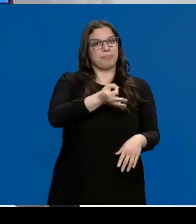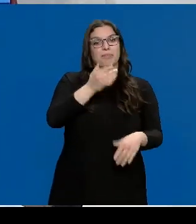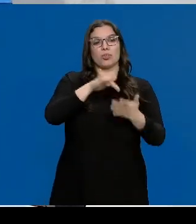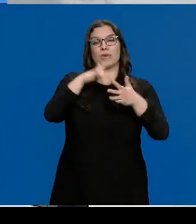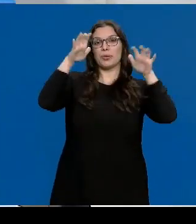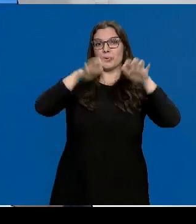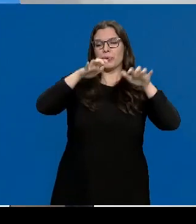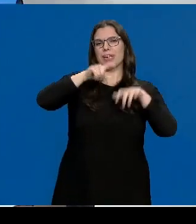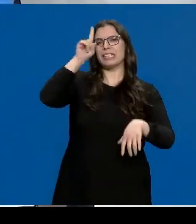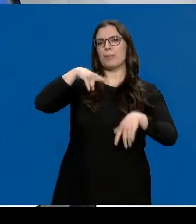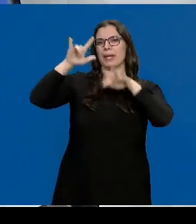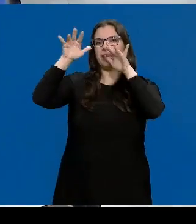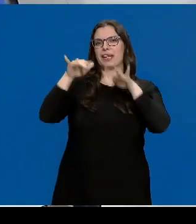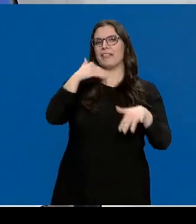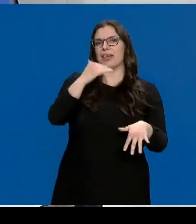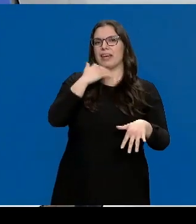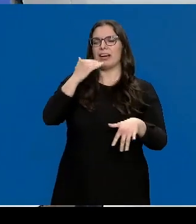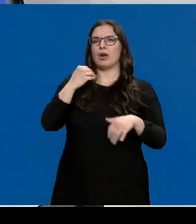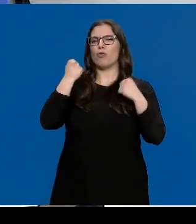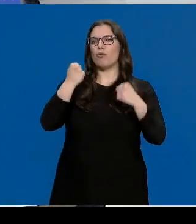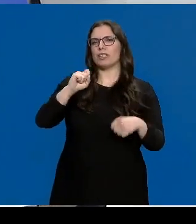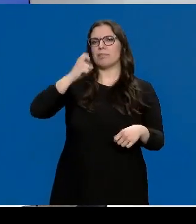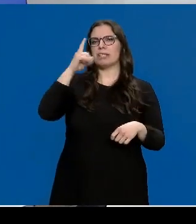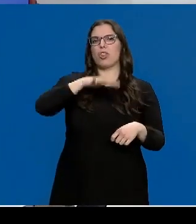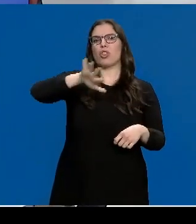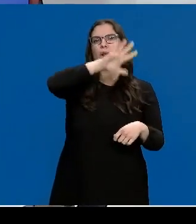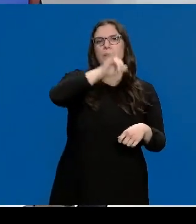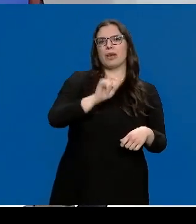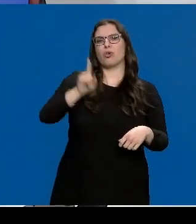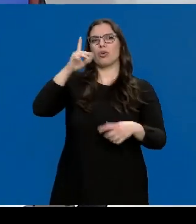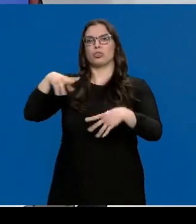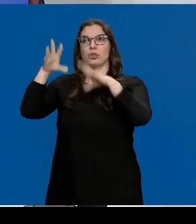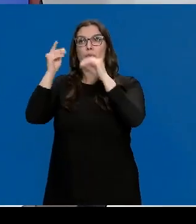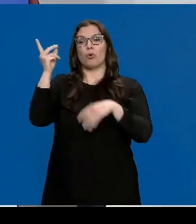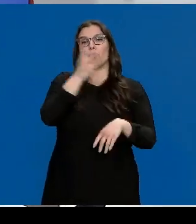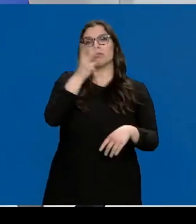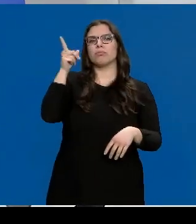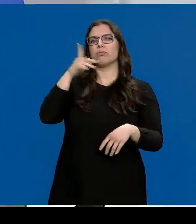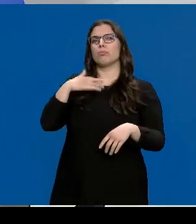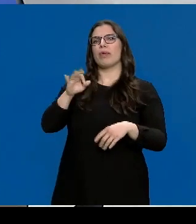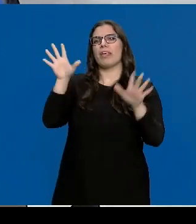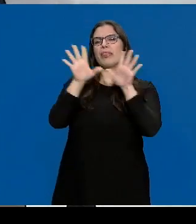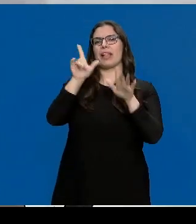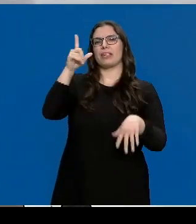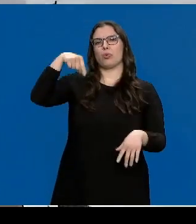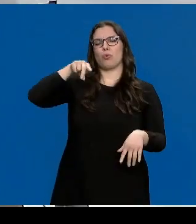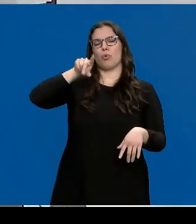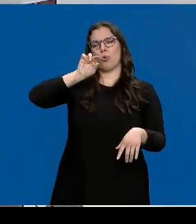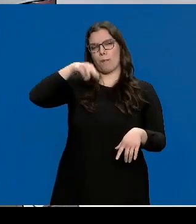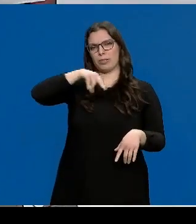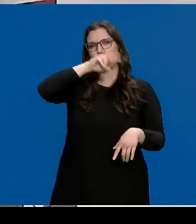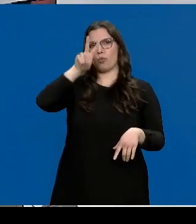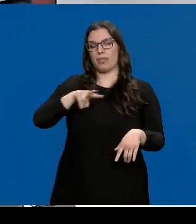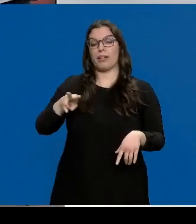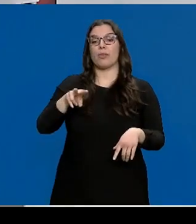y también con algunas nevadas que han sido más abundantes en zonas del Bierzo y del norte de Burgos, donde llegamos a los 10 litros por metro cuadrado. El pronóstico para